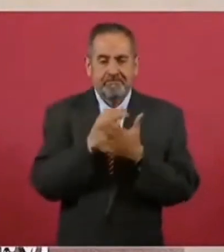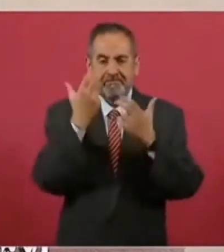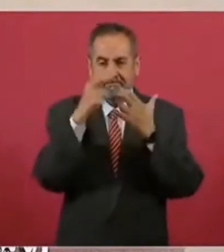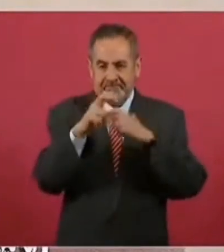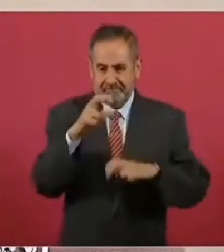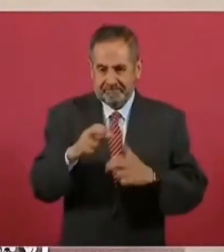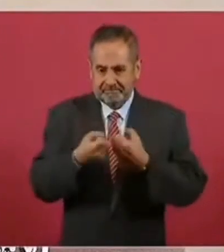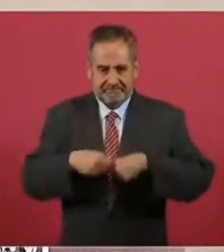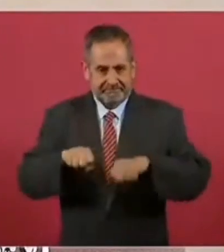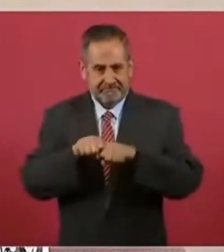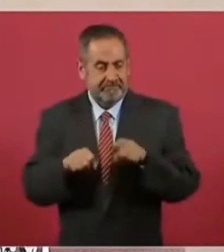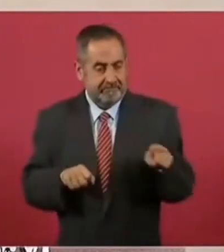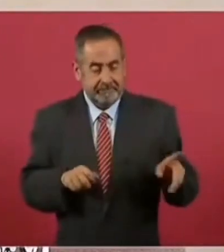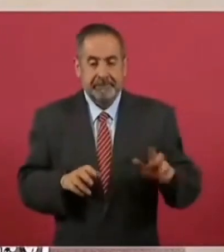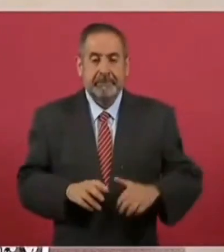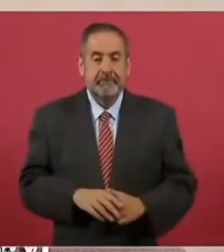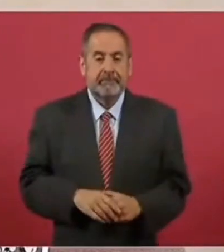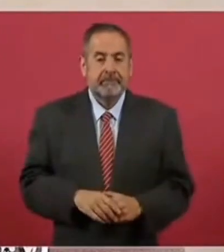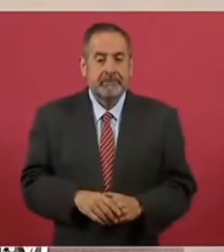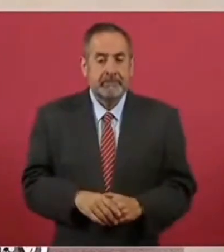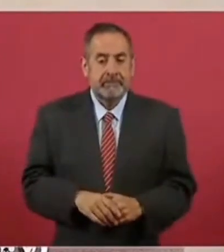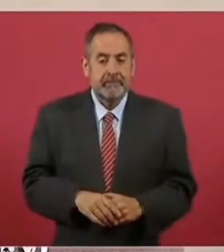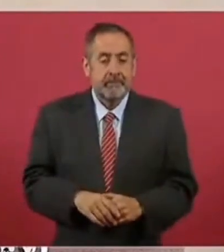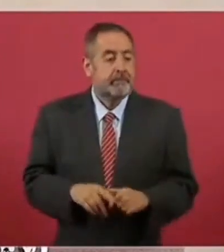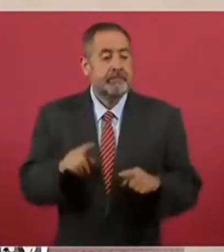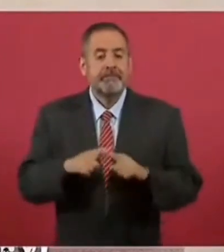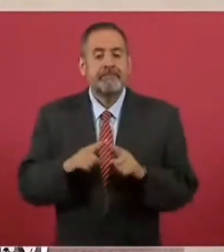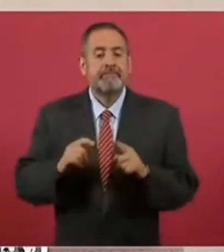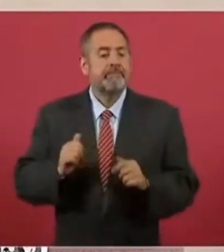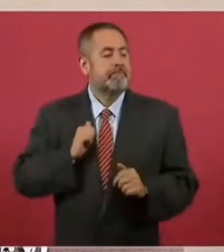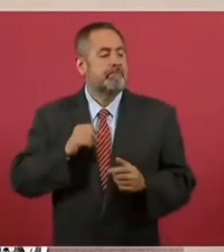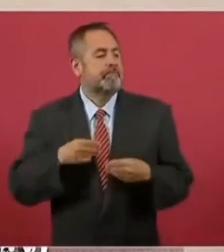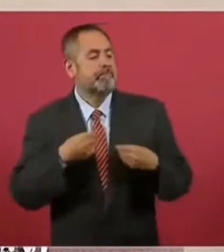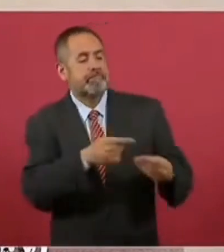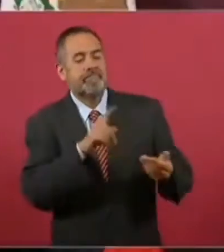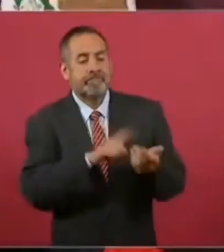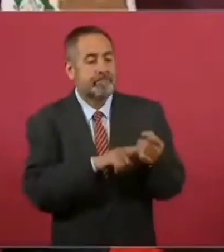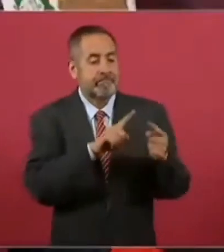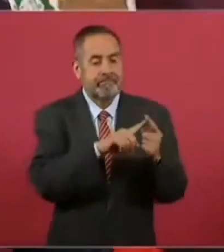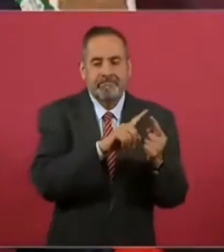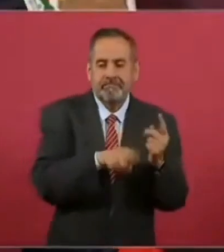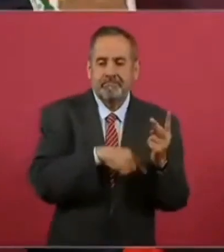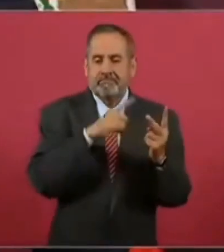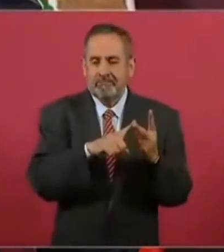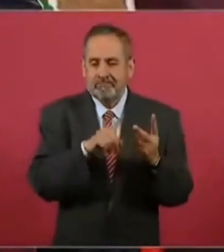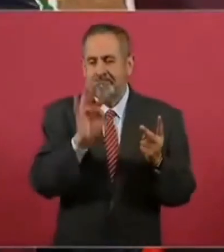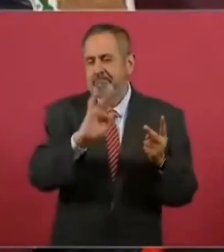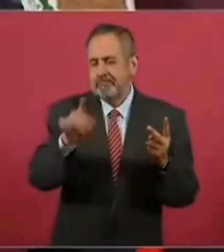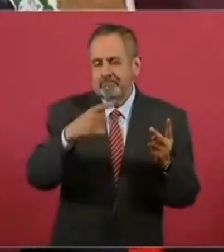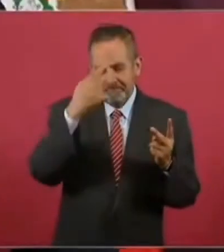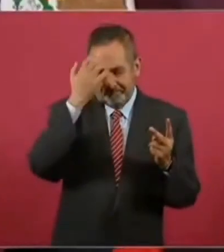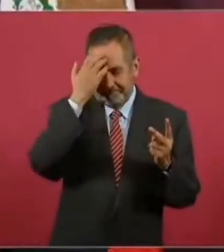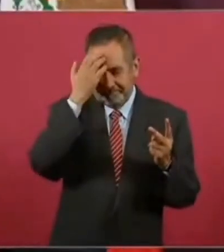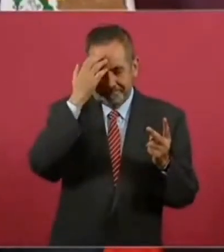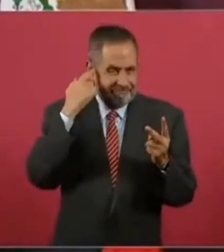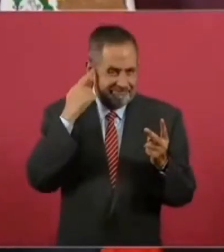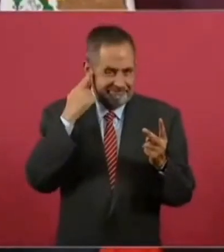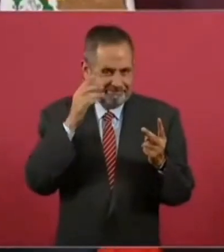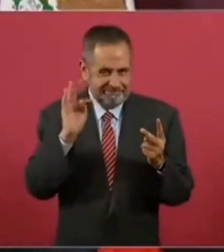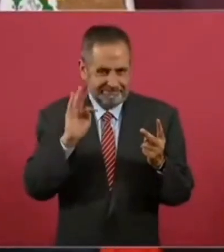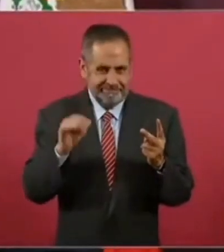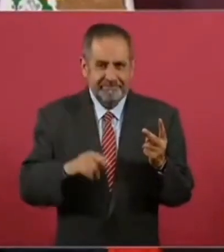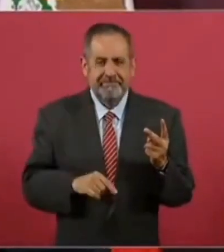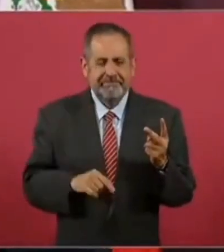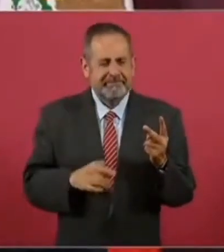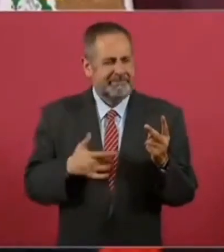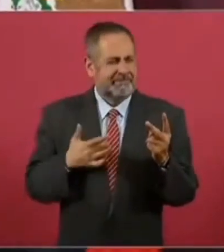acciones. Bueno, de los que se benefician, hay otro que seguramente la gente